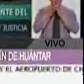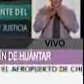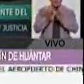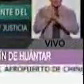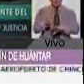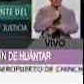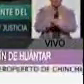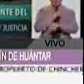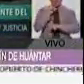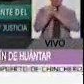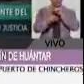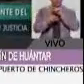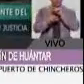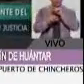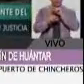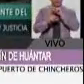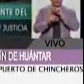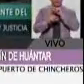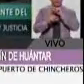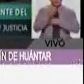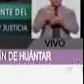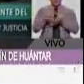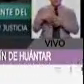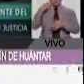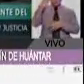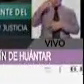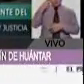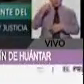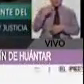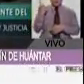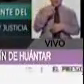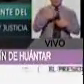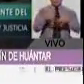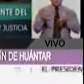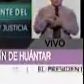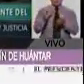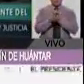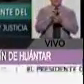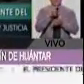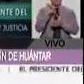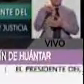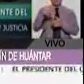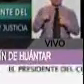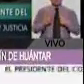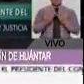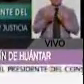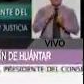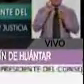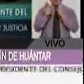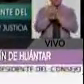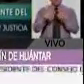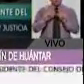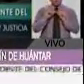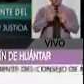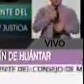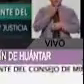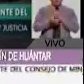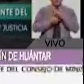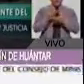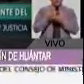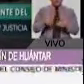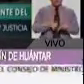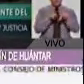de manera periódica a los representantes de los partidos políticos sobre el caso Chavín de Huántar. Quisiéramos saber si mantuvo informado también